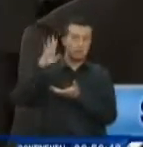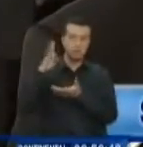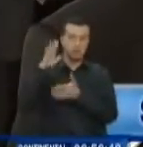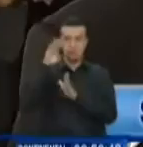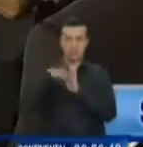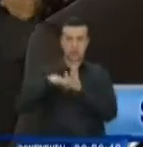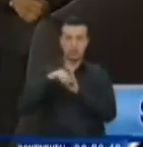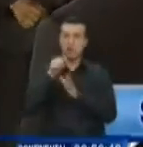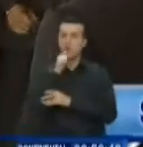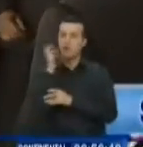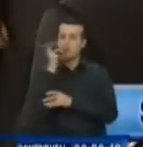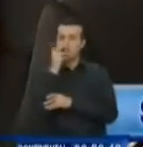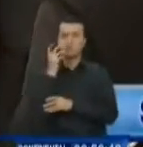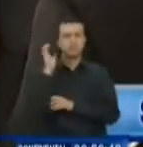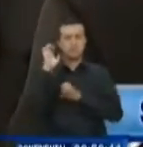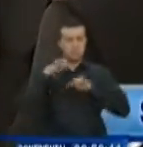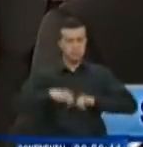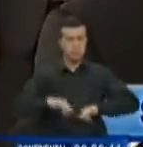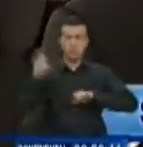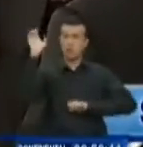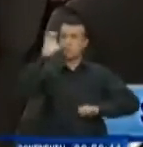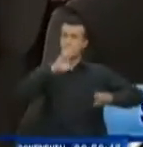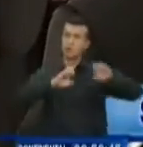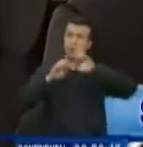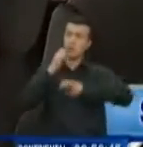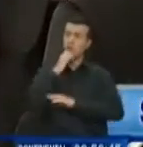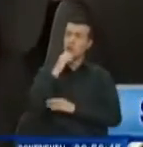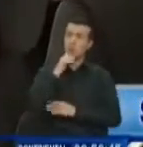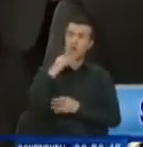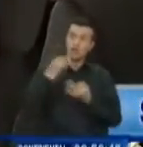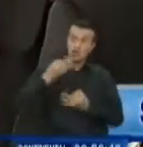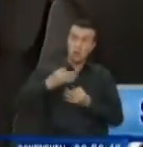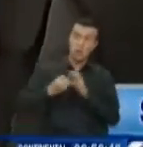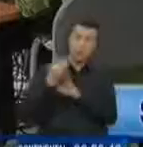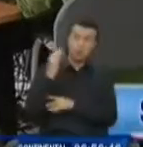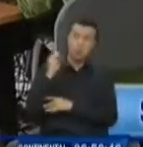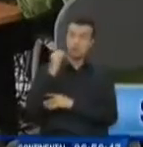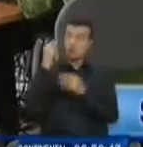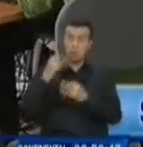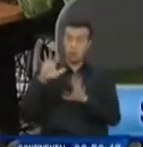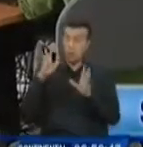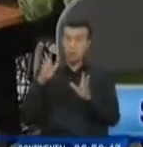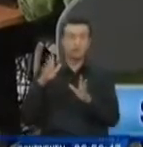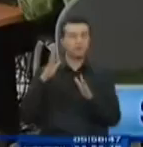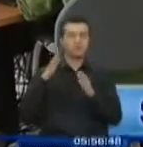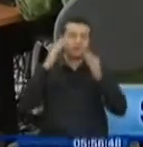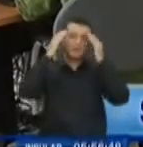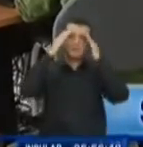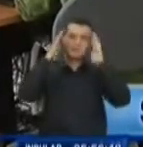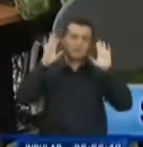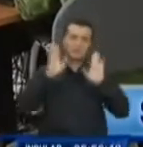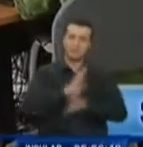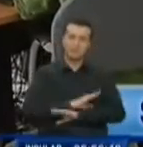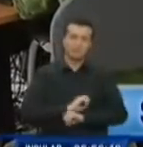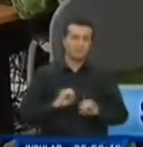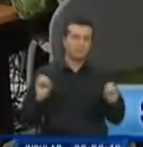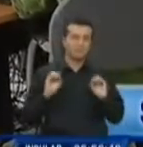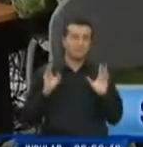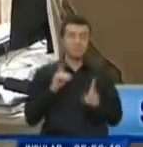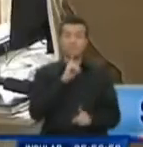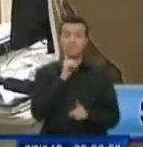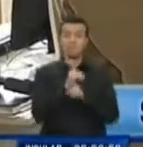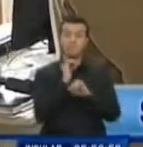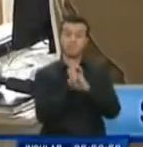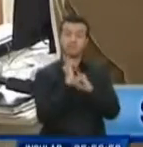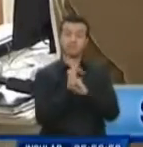Entonces vamos a ir monitoreando, aquí no, nadie puede predecir con exactitud qué va a pasar. En el Instituto Geofísico de la Escuela Politécnica